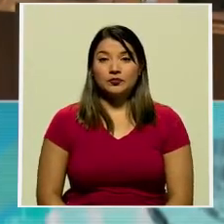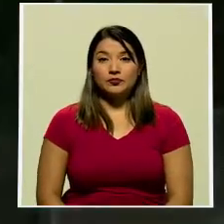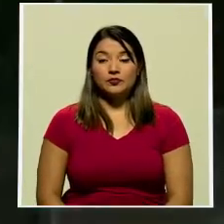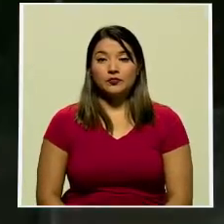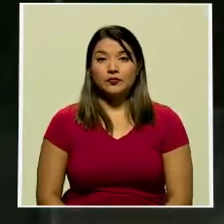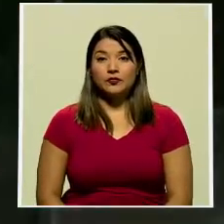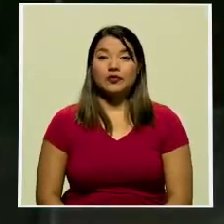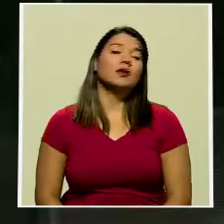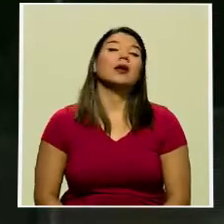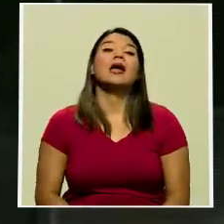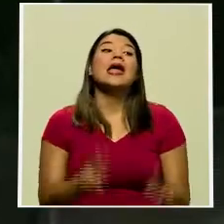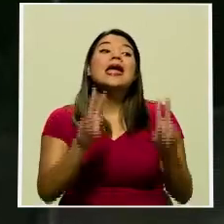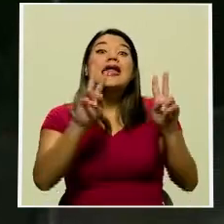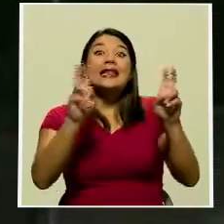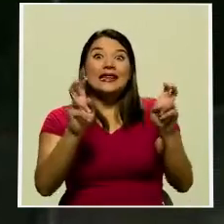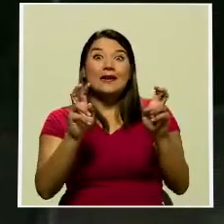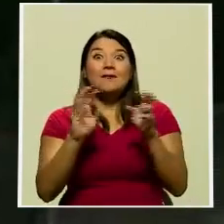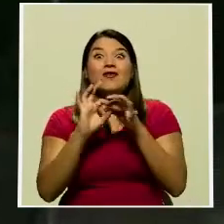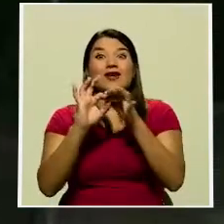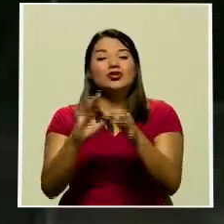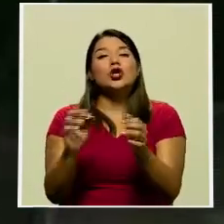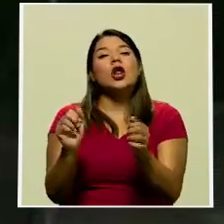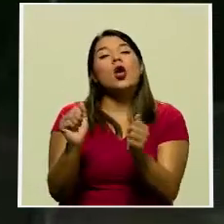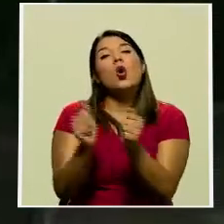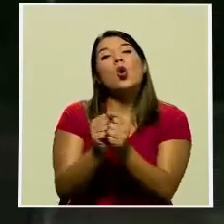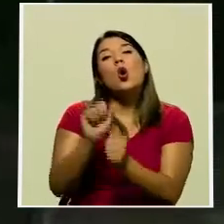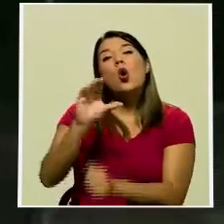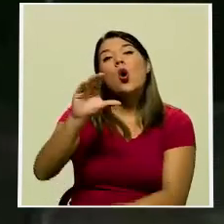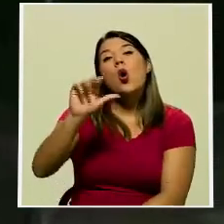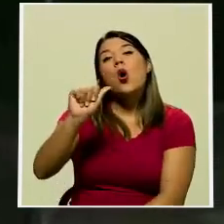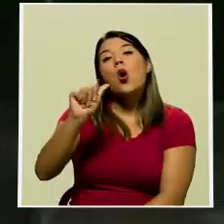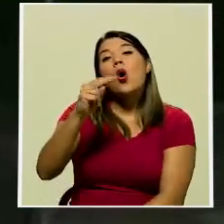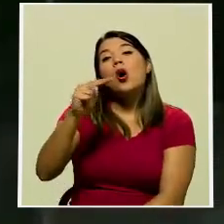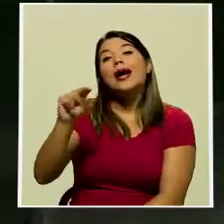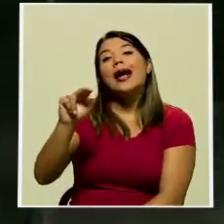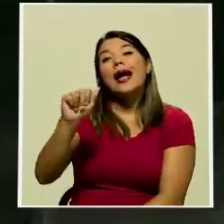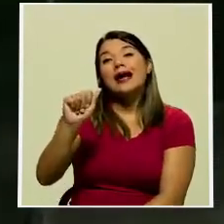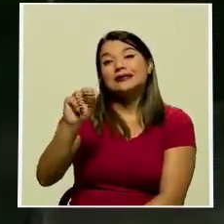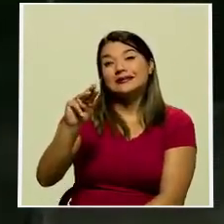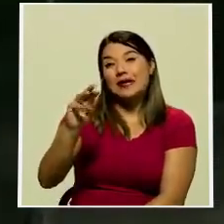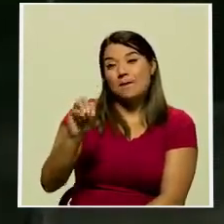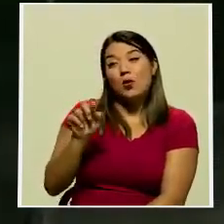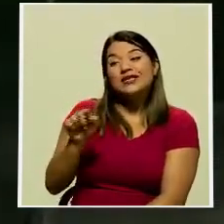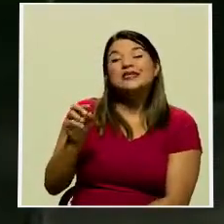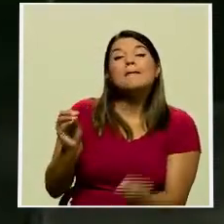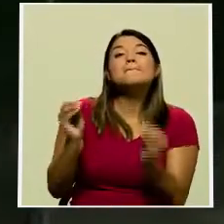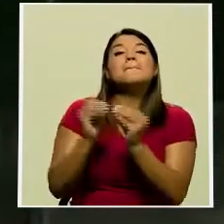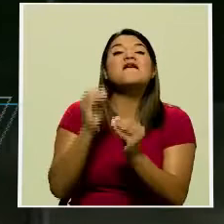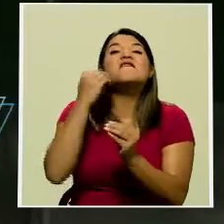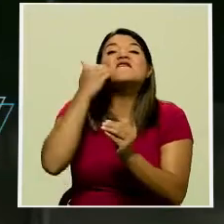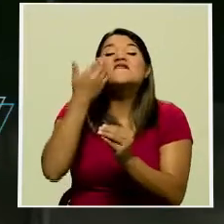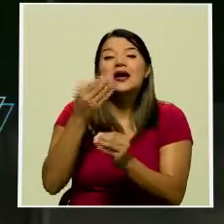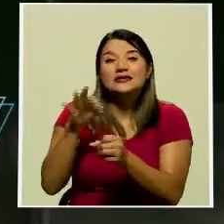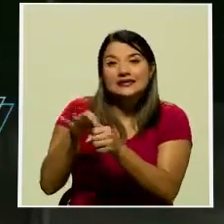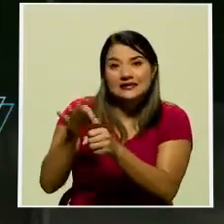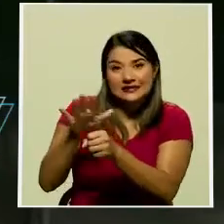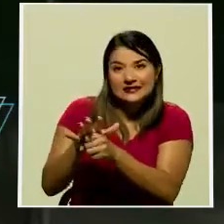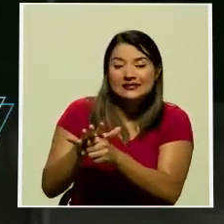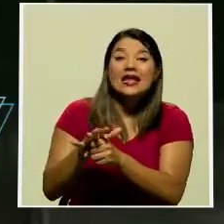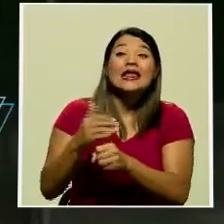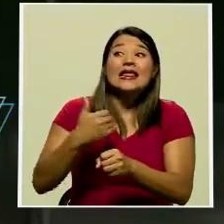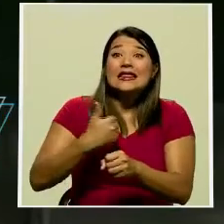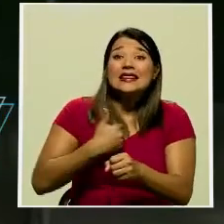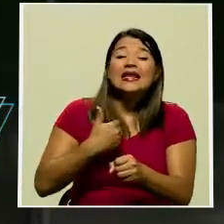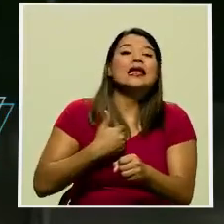En el tema del cáñamo, ¿verdad?, que es más fácil de producir, tenemos mano de obra en diferentes niveles,